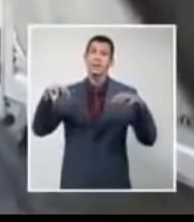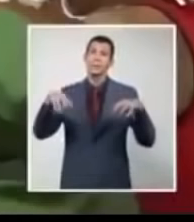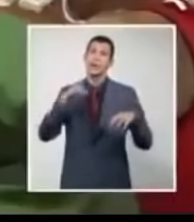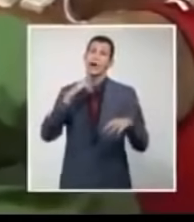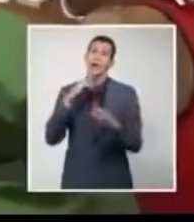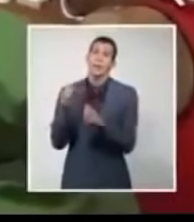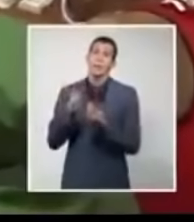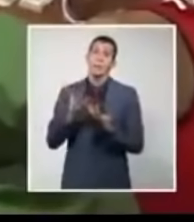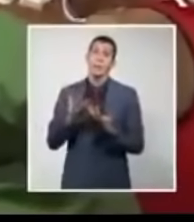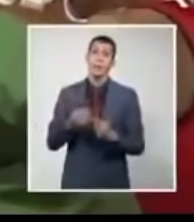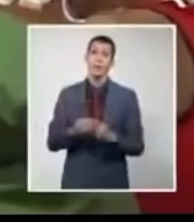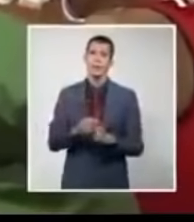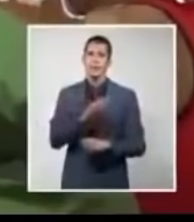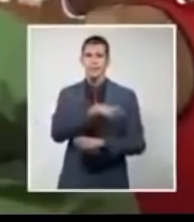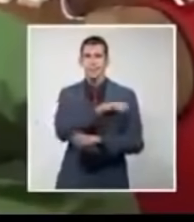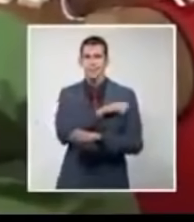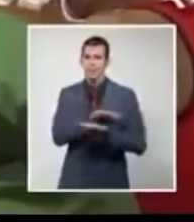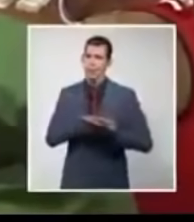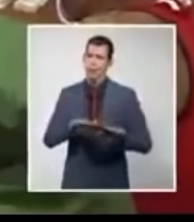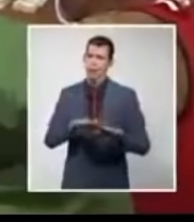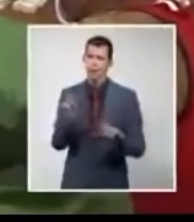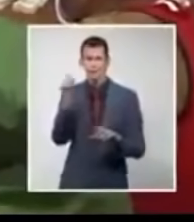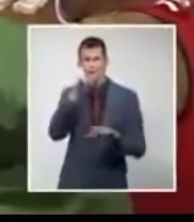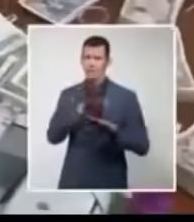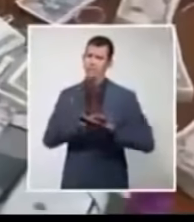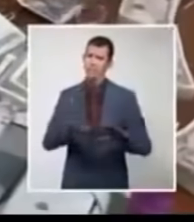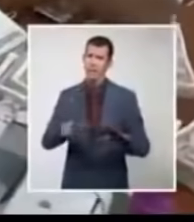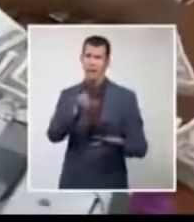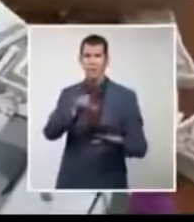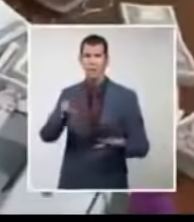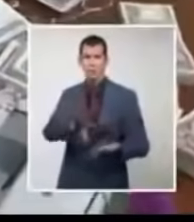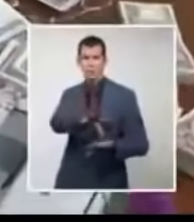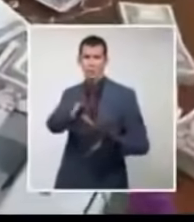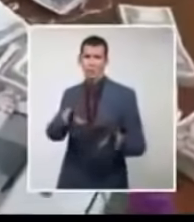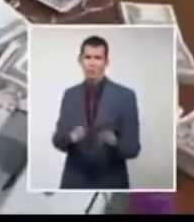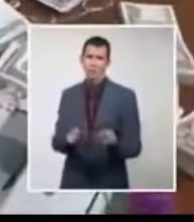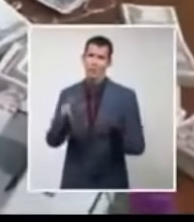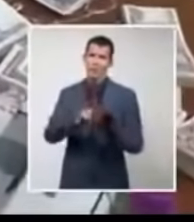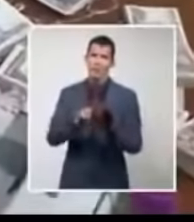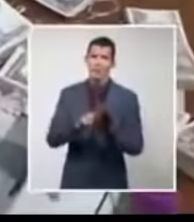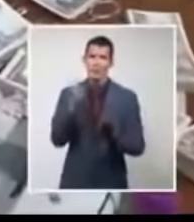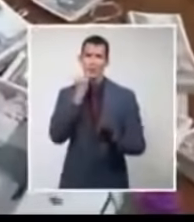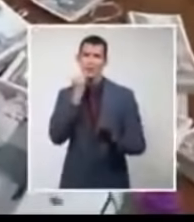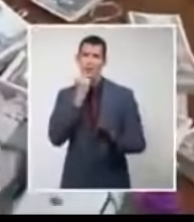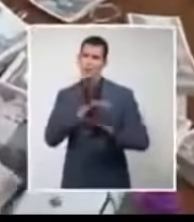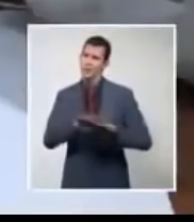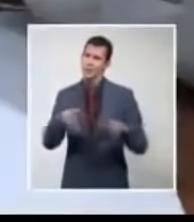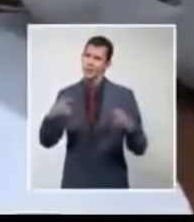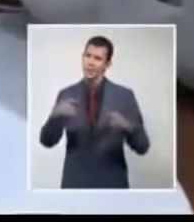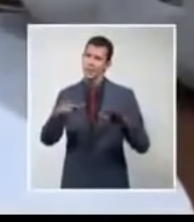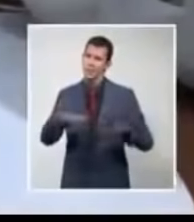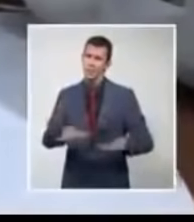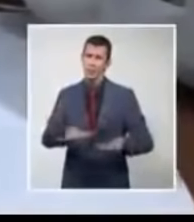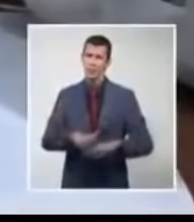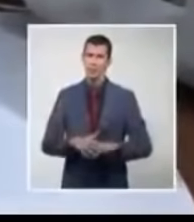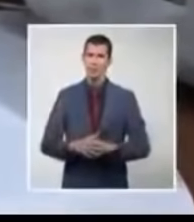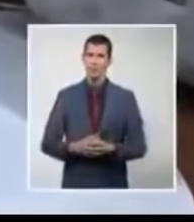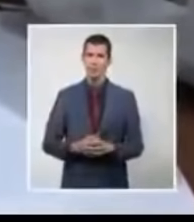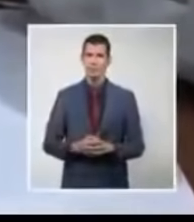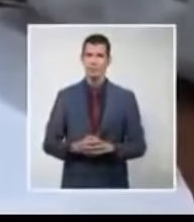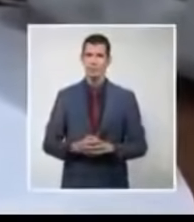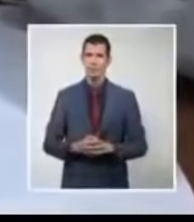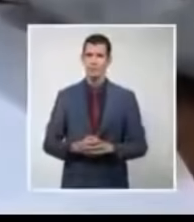sentir de un pueblo que ha dicho basta ante oportunistas alejandra benítez guerra y manuel alejandro reyes para el sistema